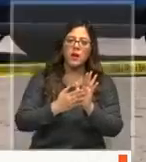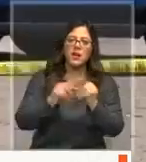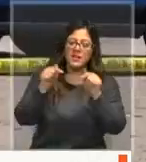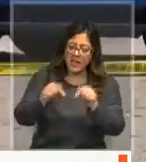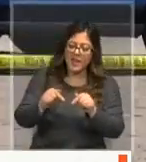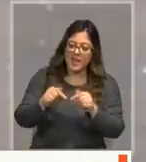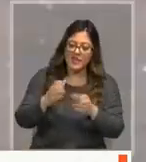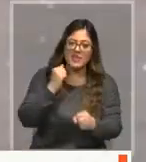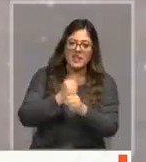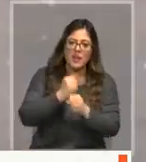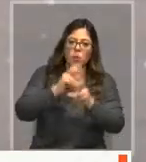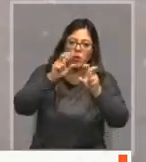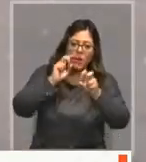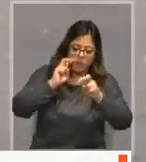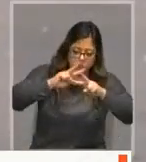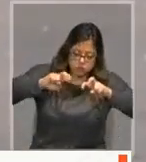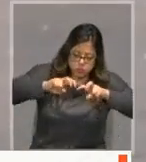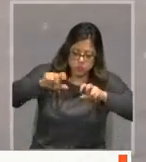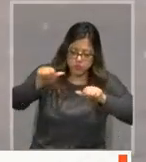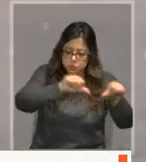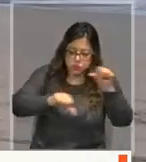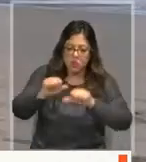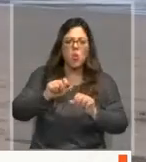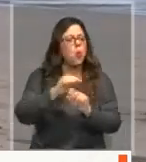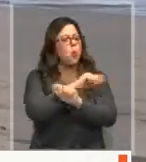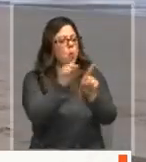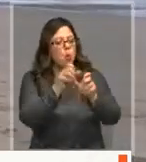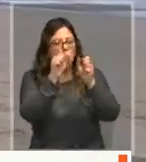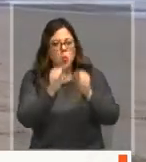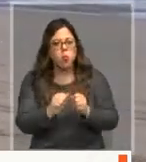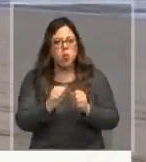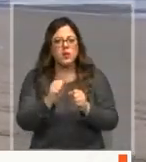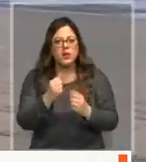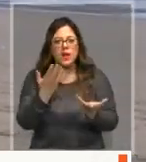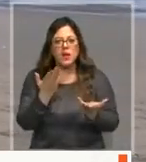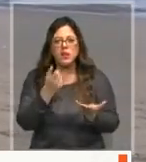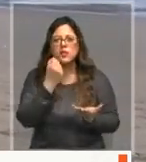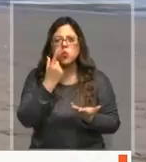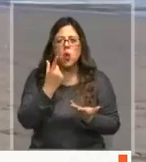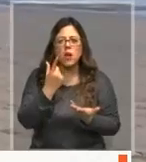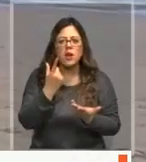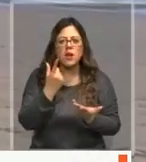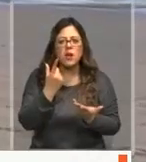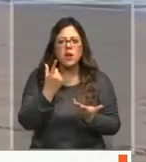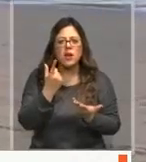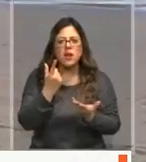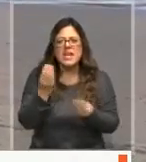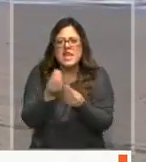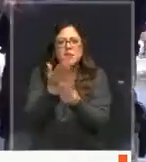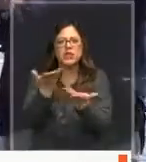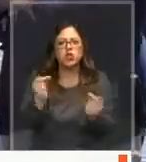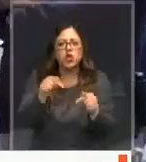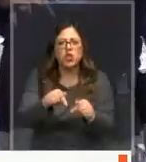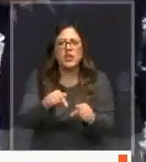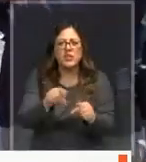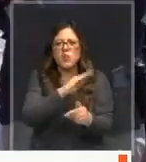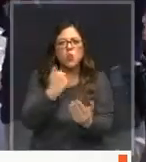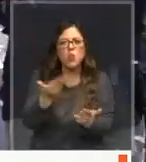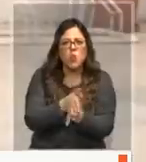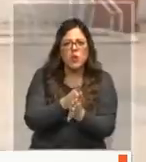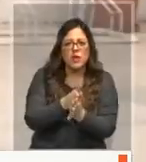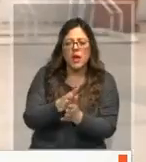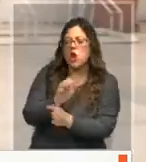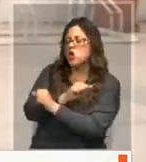acreditación científica. Fiscal, por el momento, ¿se puede hablar de cuál podría haber sido el móvil de este crimen? No es posible